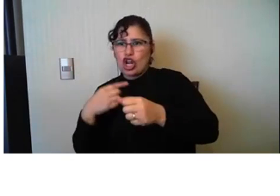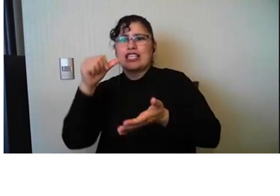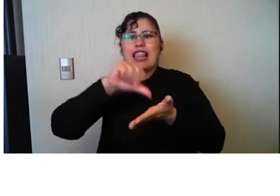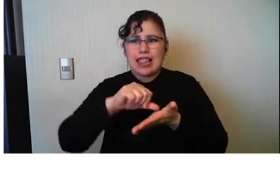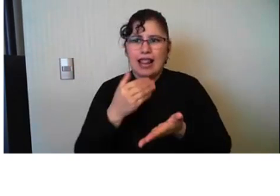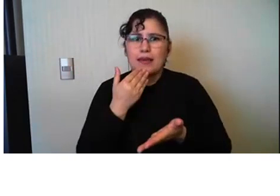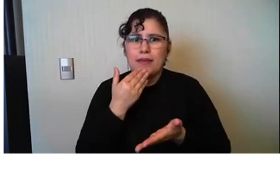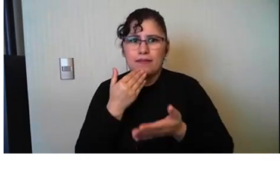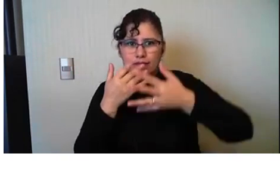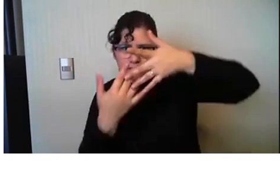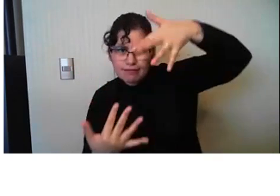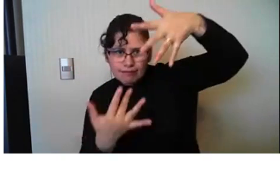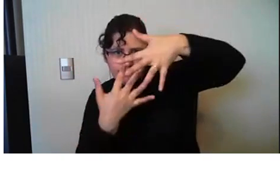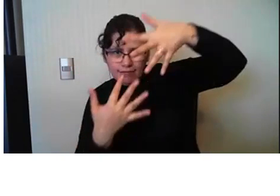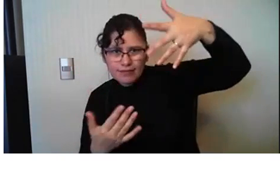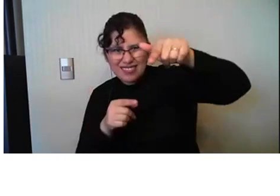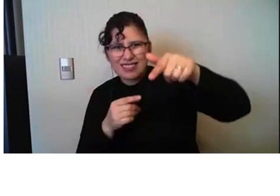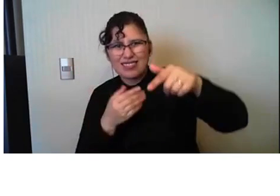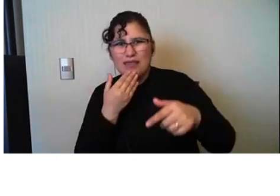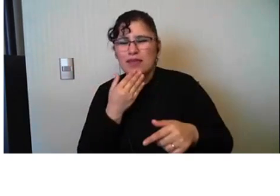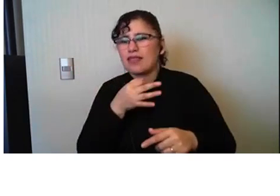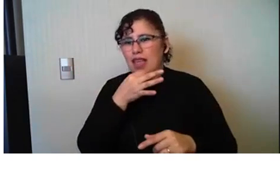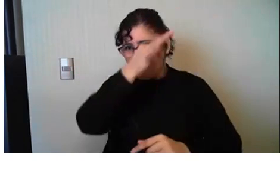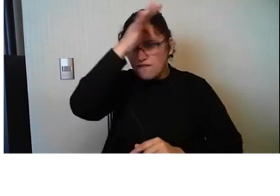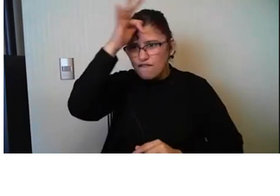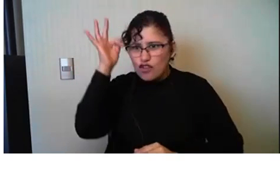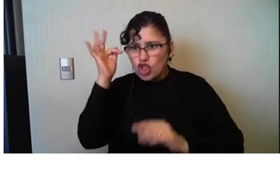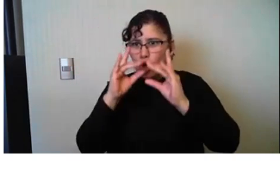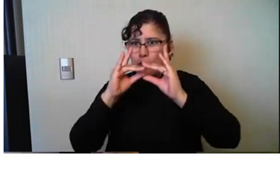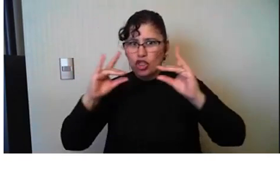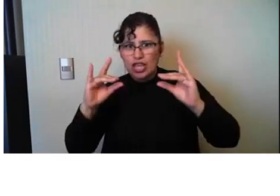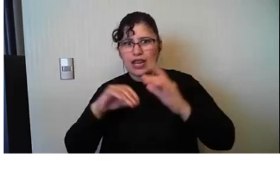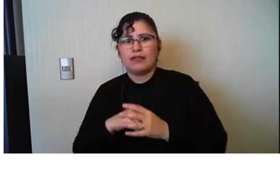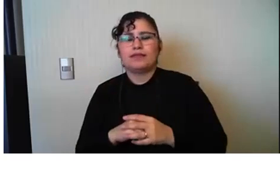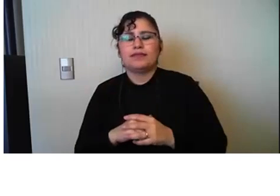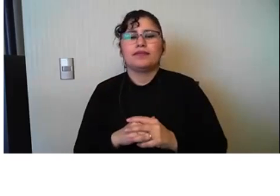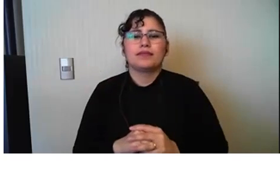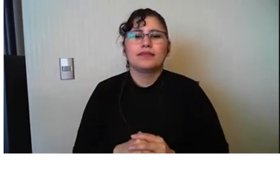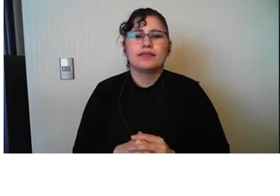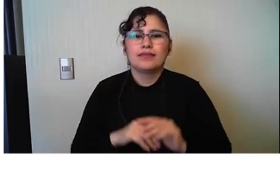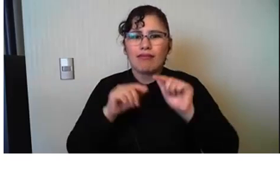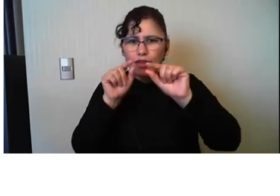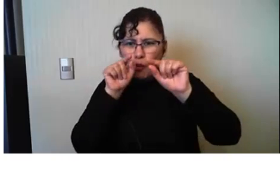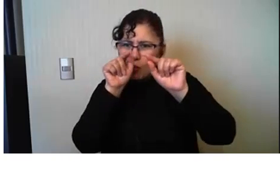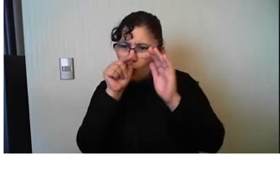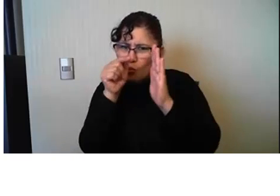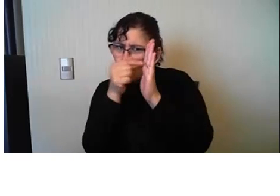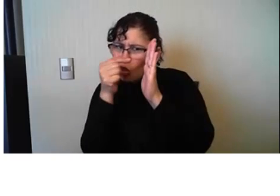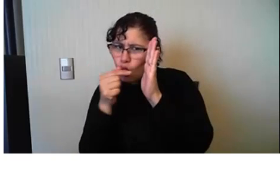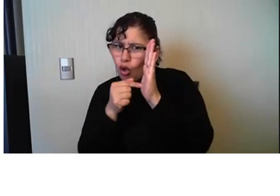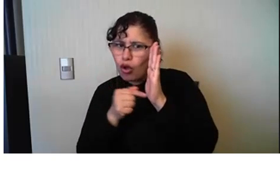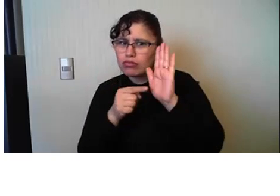fibras, acá está indicando las frontocontinas, que es parte de la vía córtico-pontocerebrosa. Aquí con puntos, las